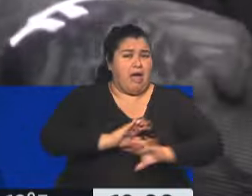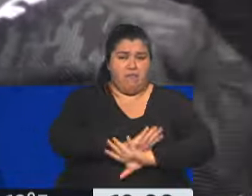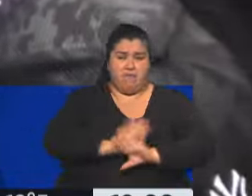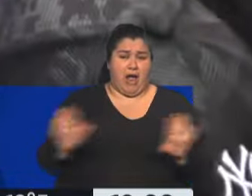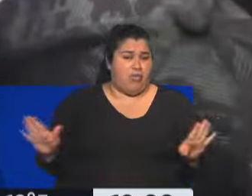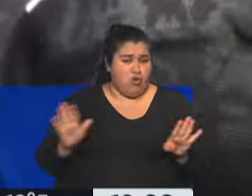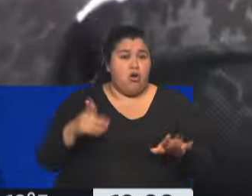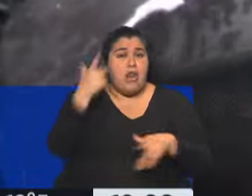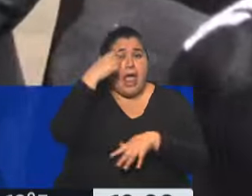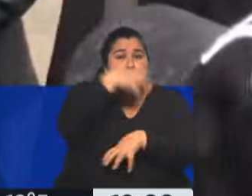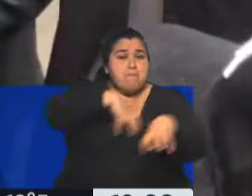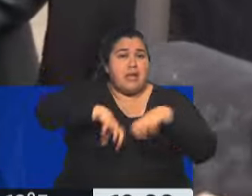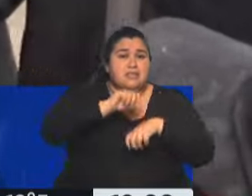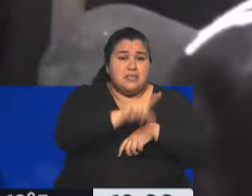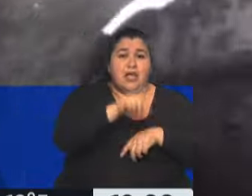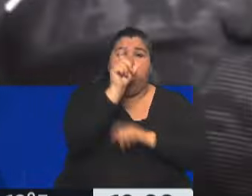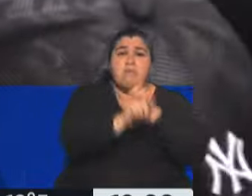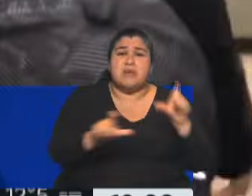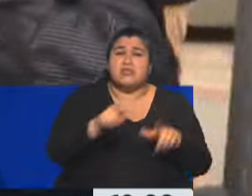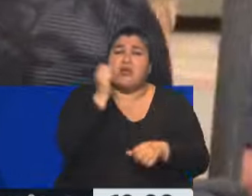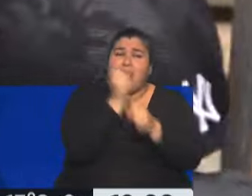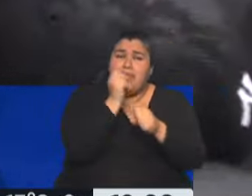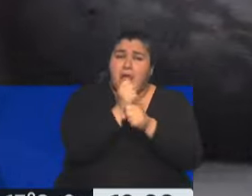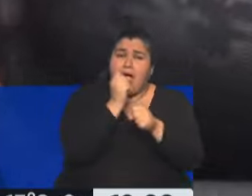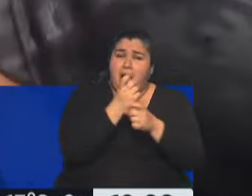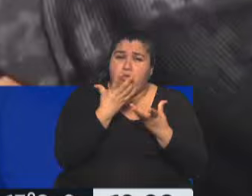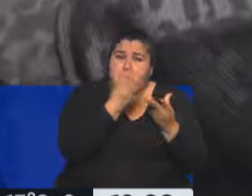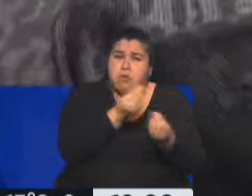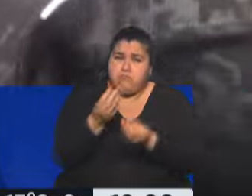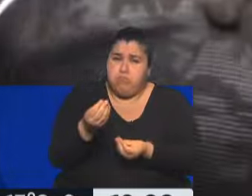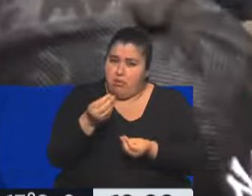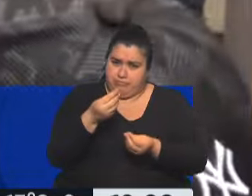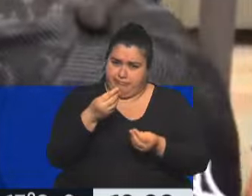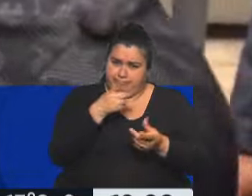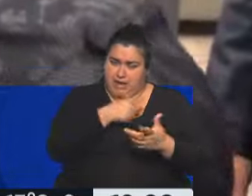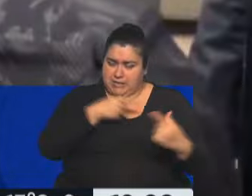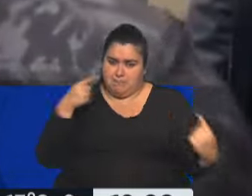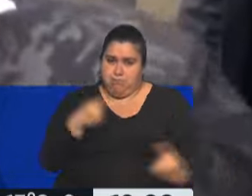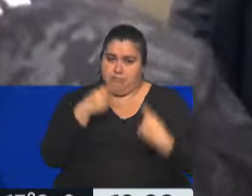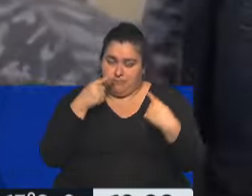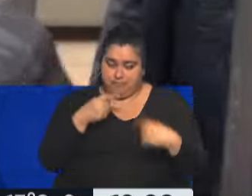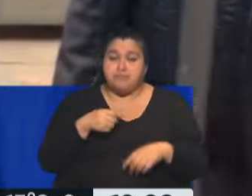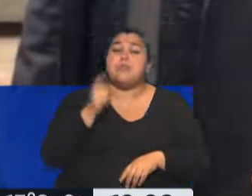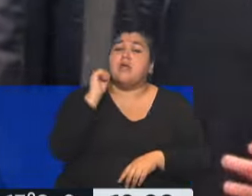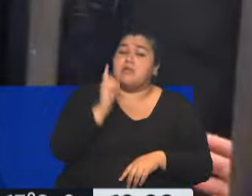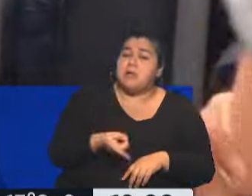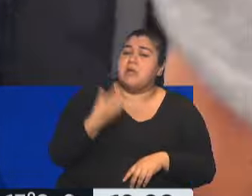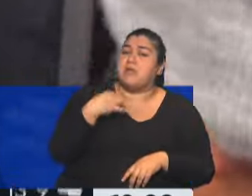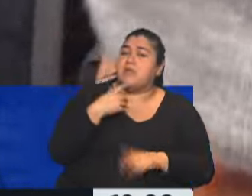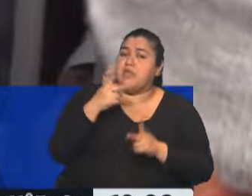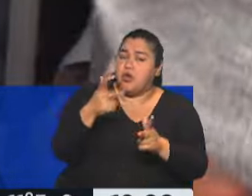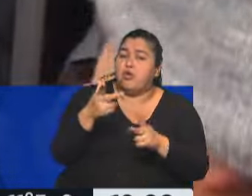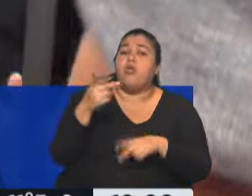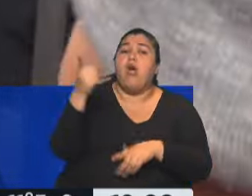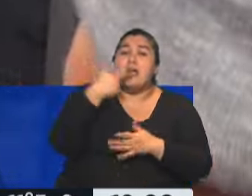los argentinos de bien. Demostrando, bueno, que son unos estafadores, así se redondea la frase. También aseguró que tomen conciencia de